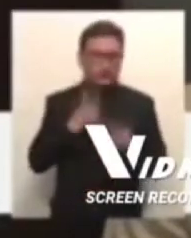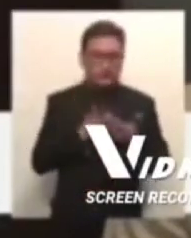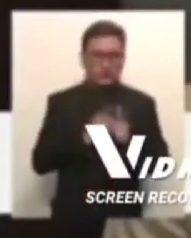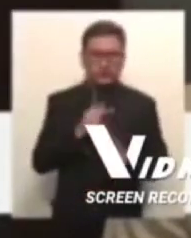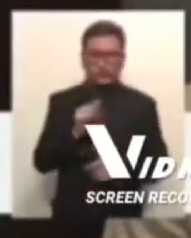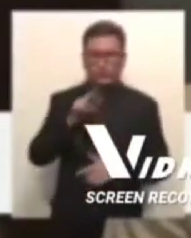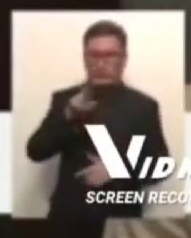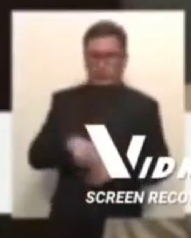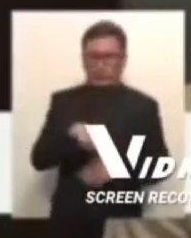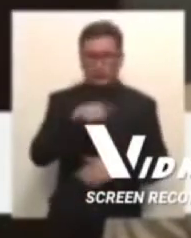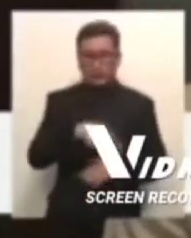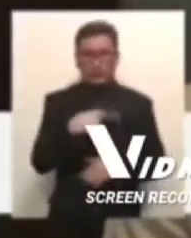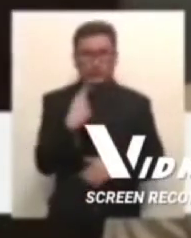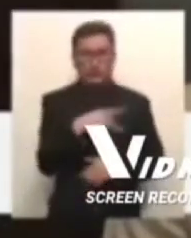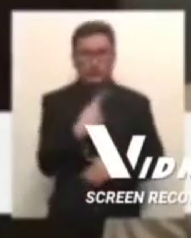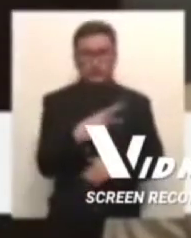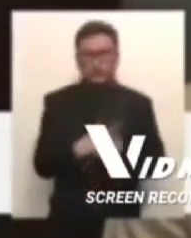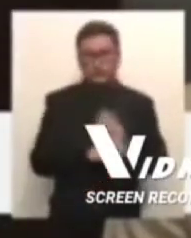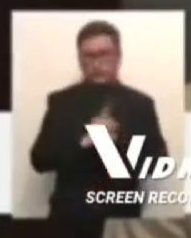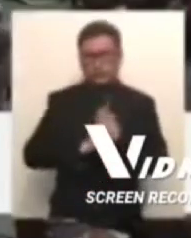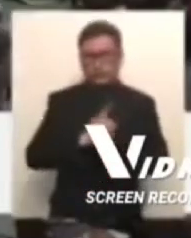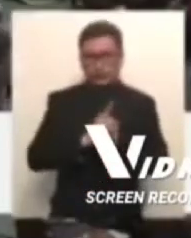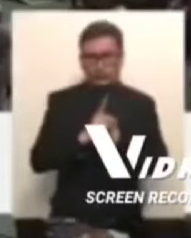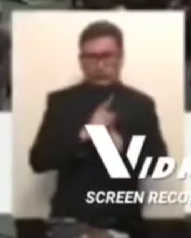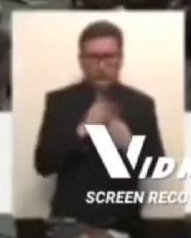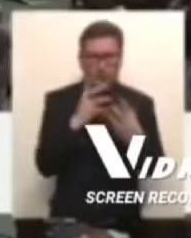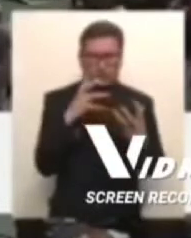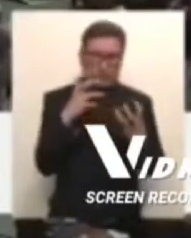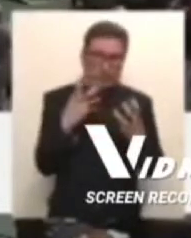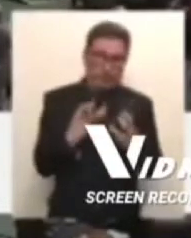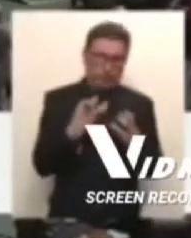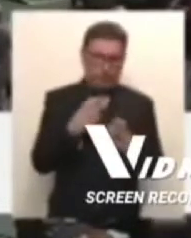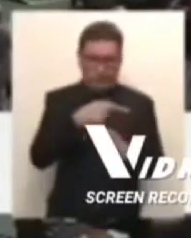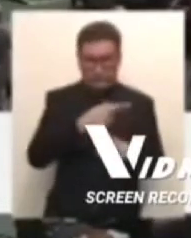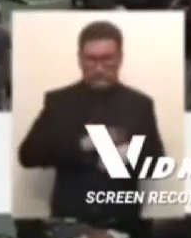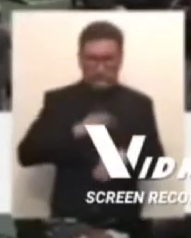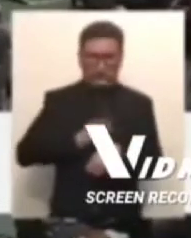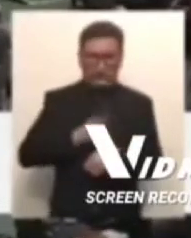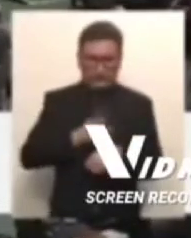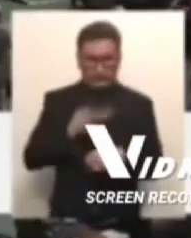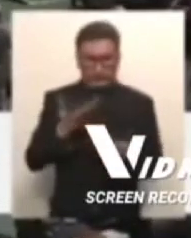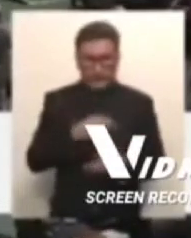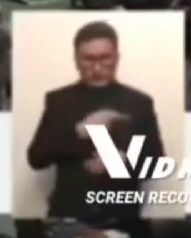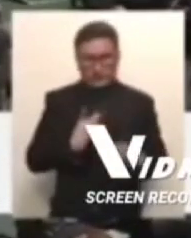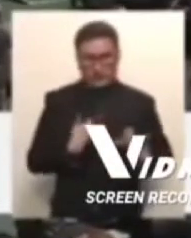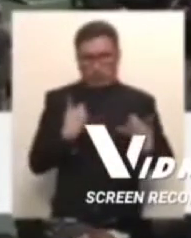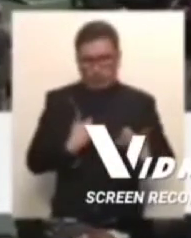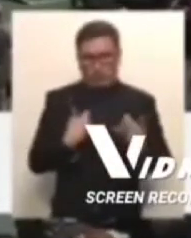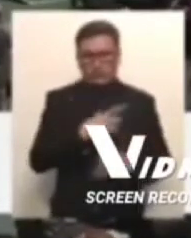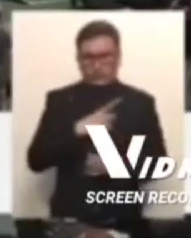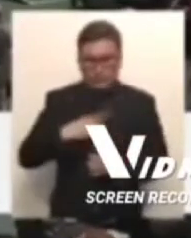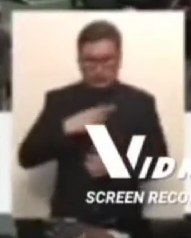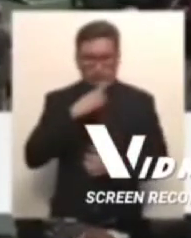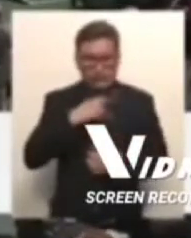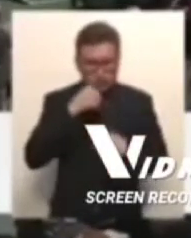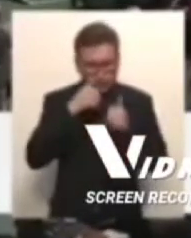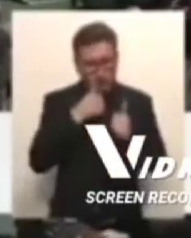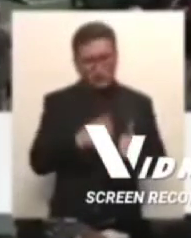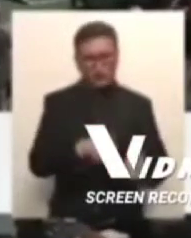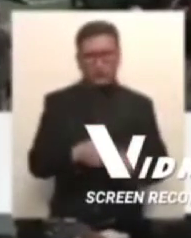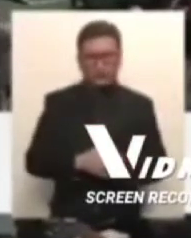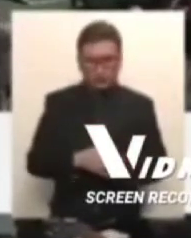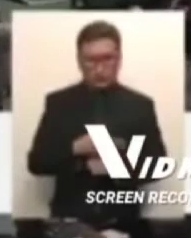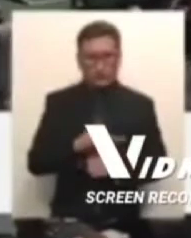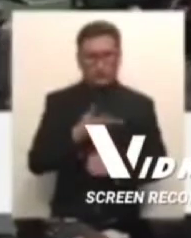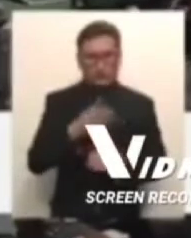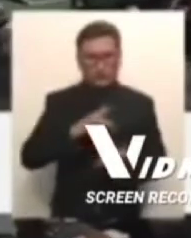panista que me enseñó los problemas de artritis que tiene y que siendo muy joven debería ser atendida. Muchas gracias